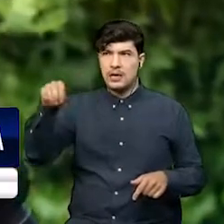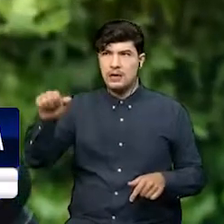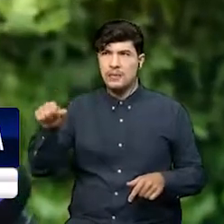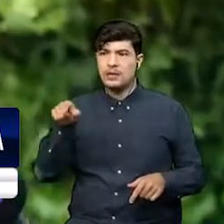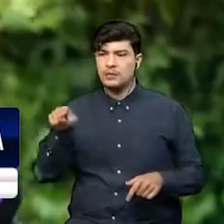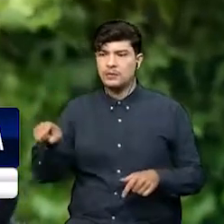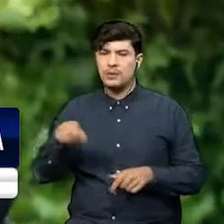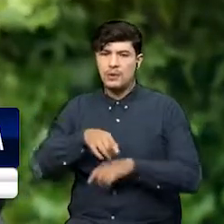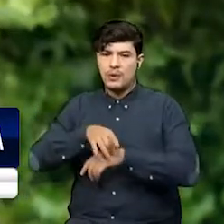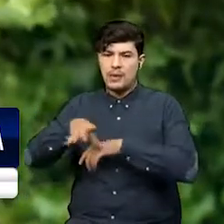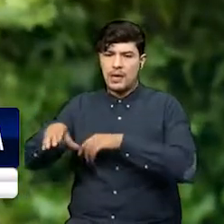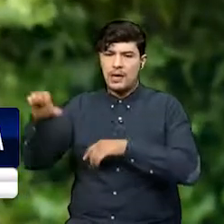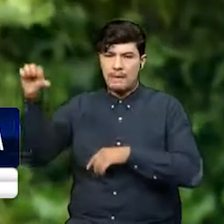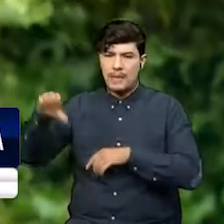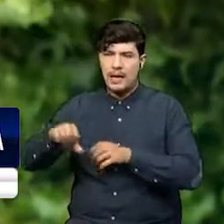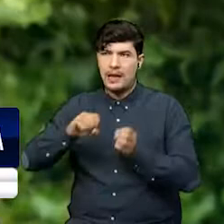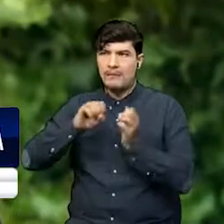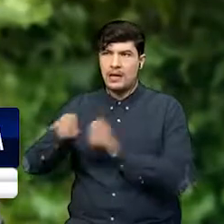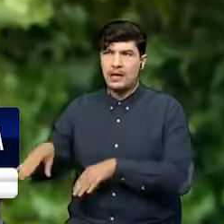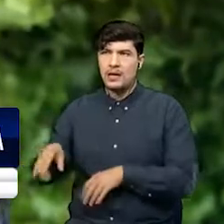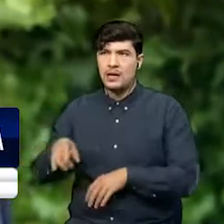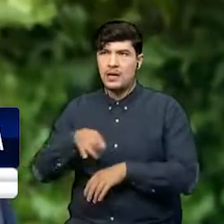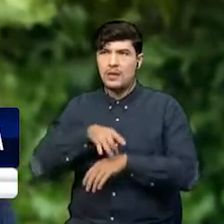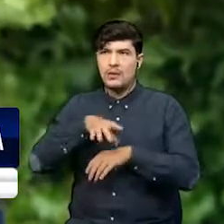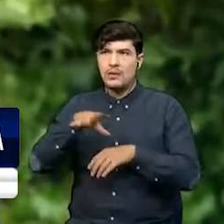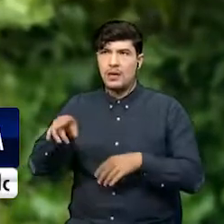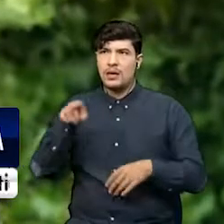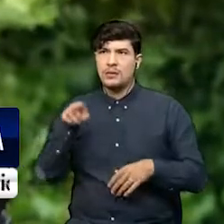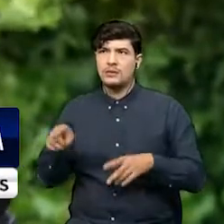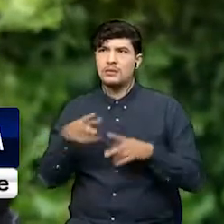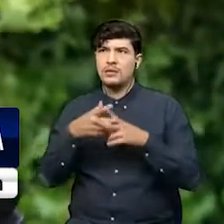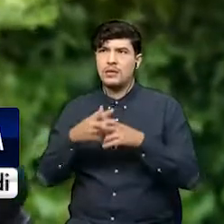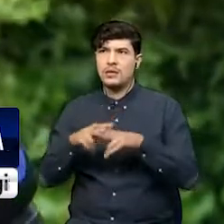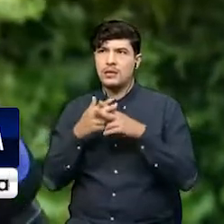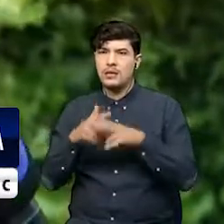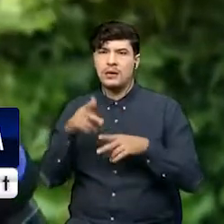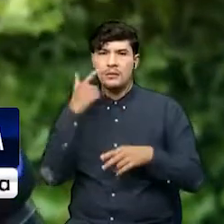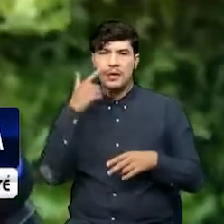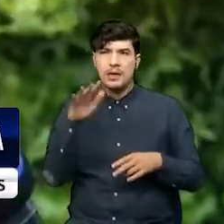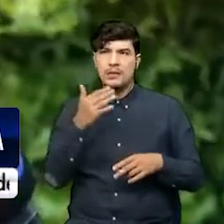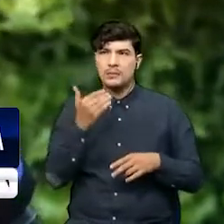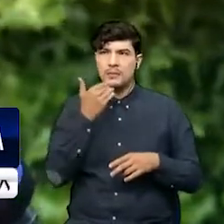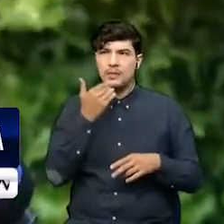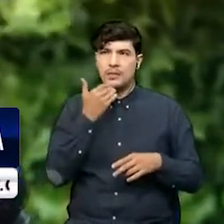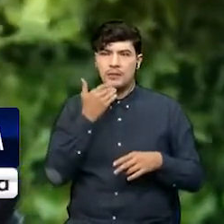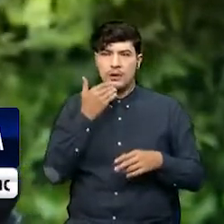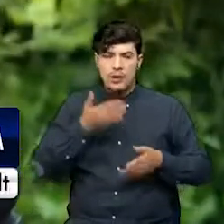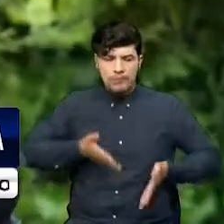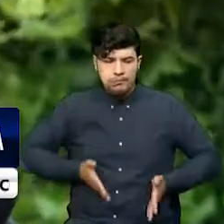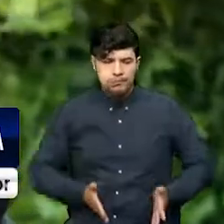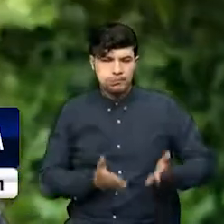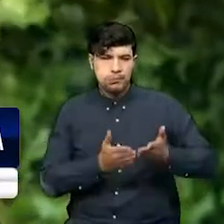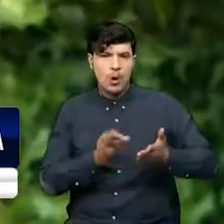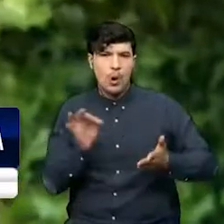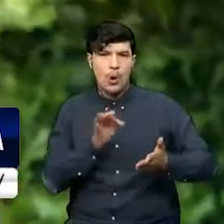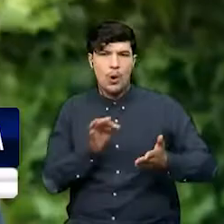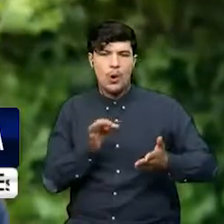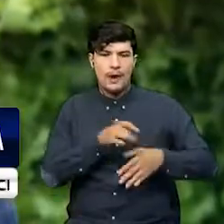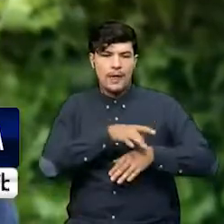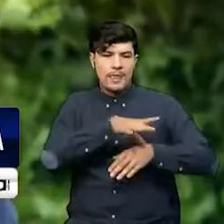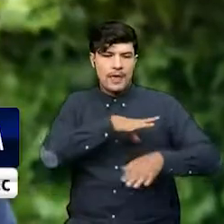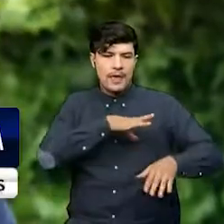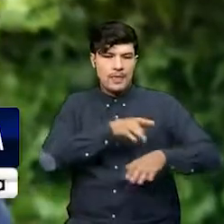abandonado lo deja con una herramienta dentro es como si en un parto le dejan con una operación le dejan un instrumento